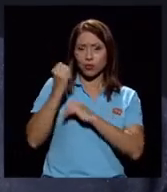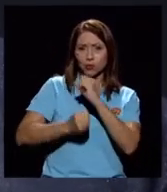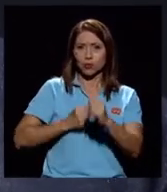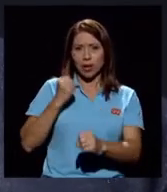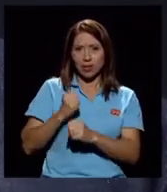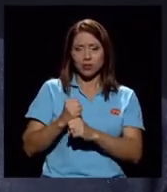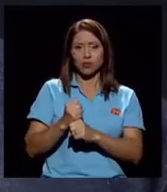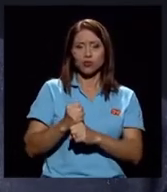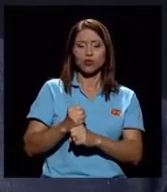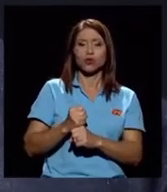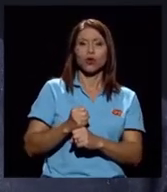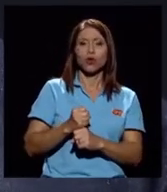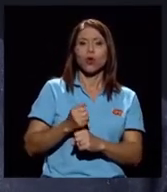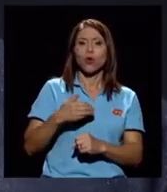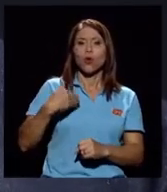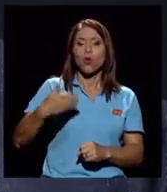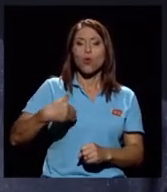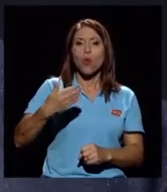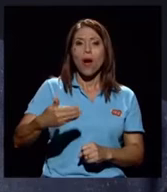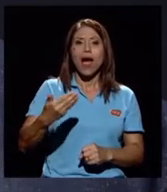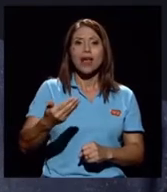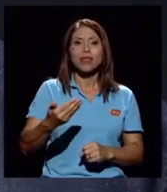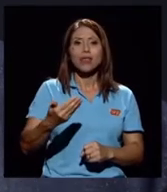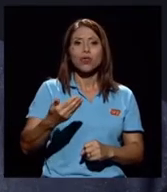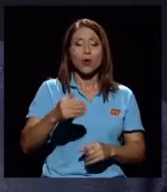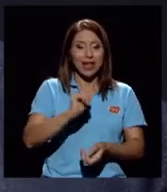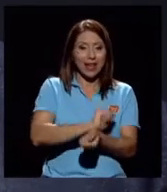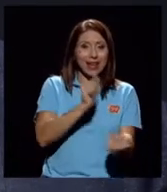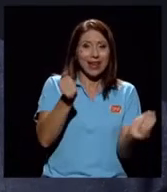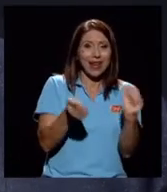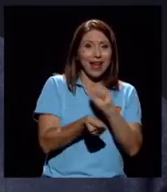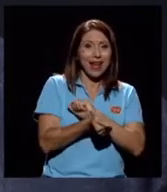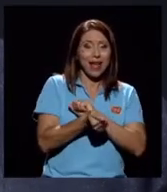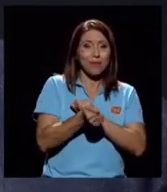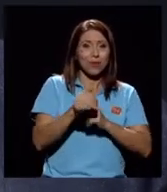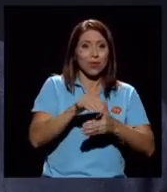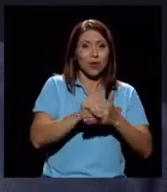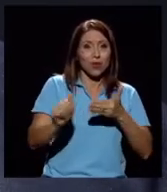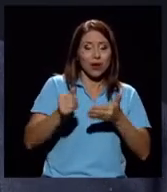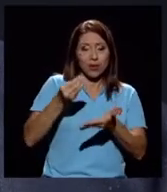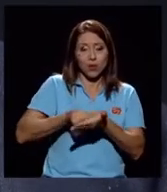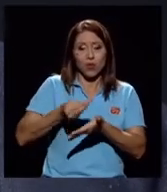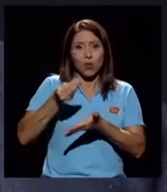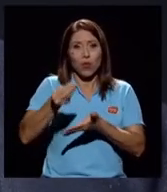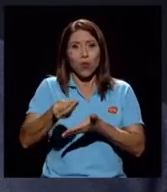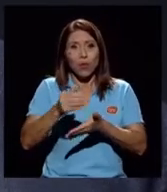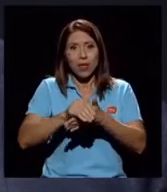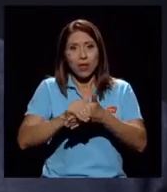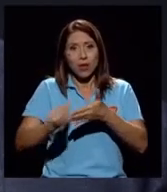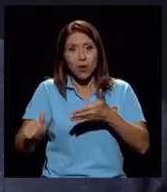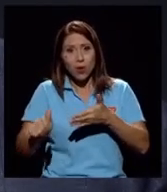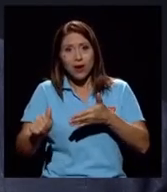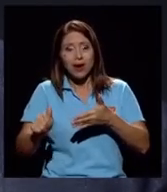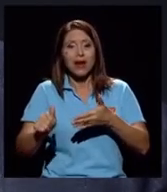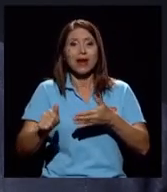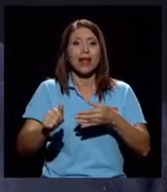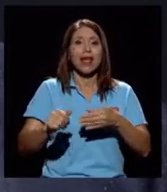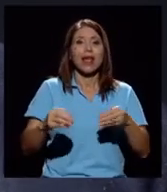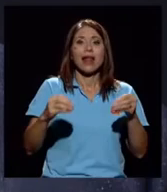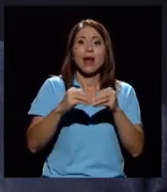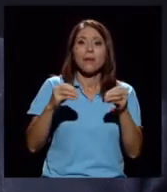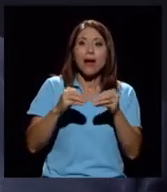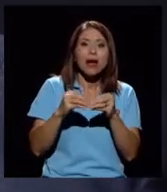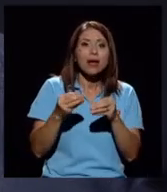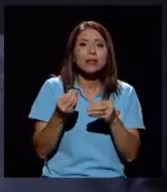cuando el mercado de divisas era superavitario nos entraba más plantilla de la que salía